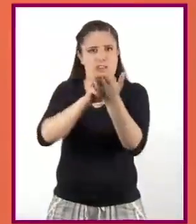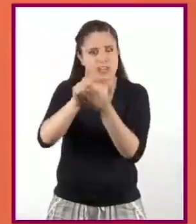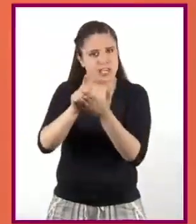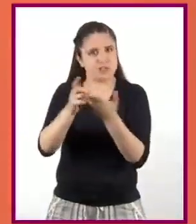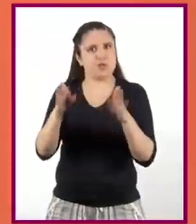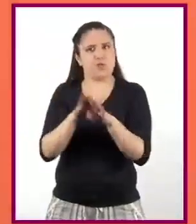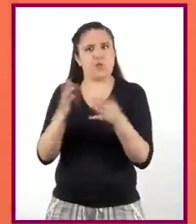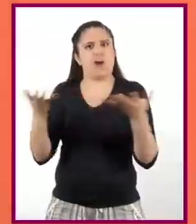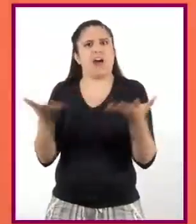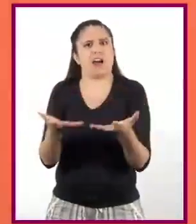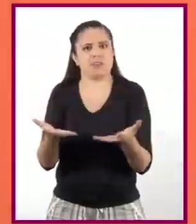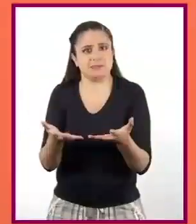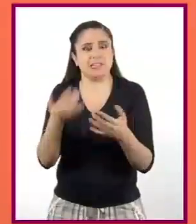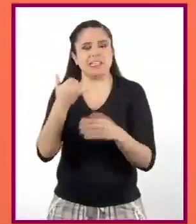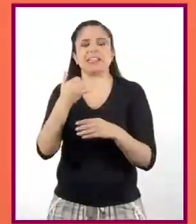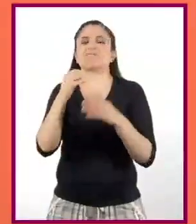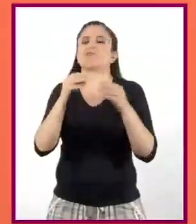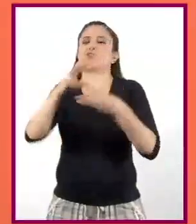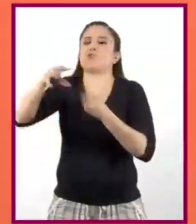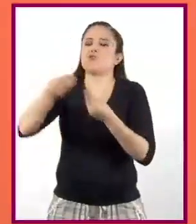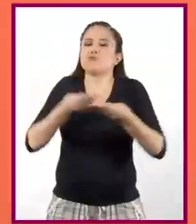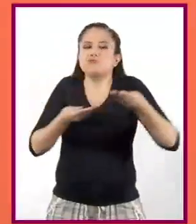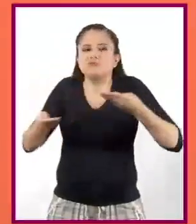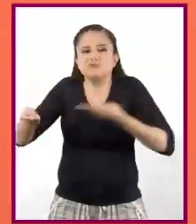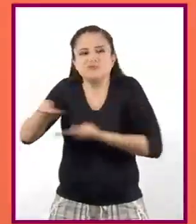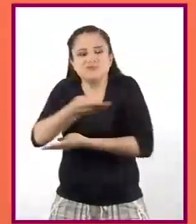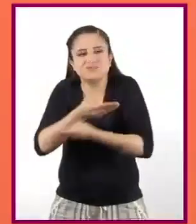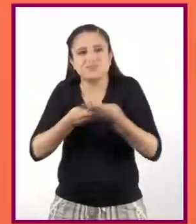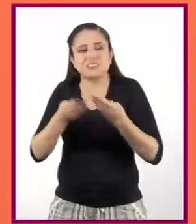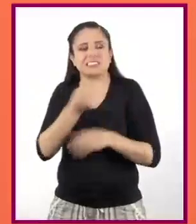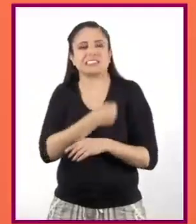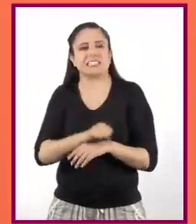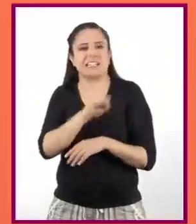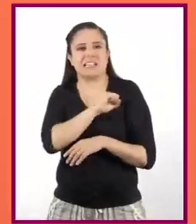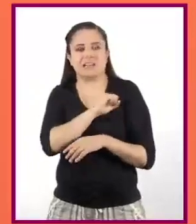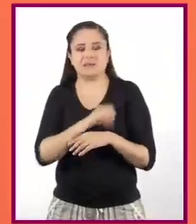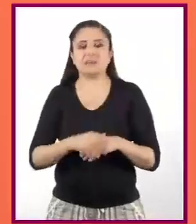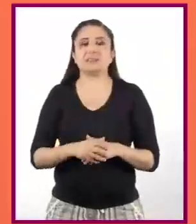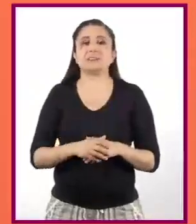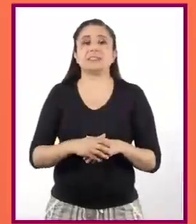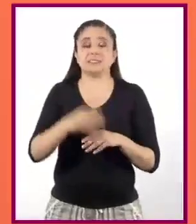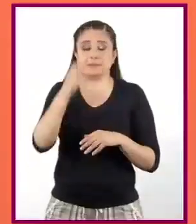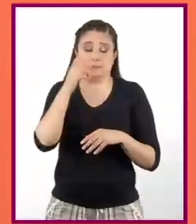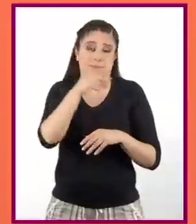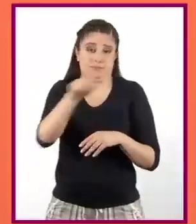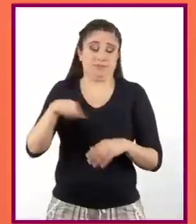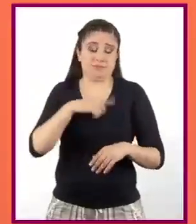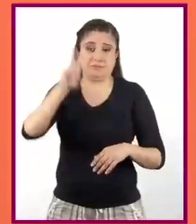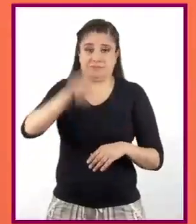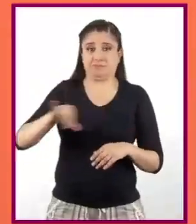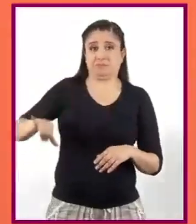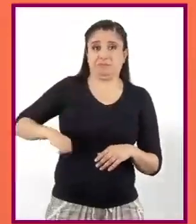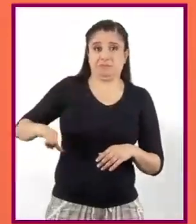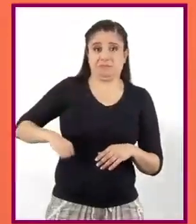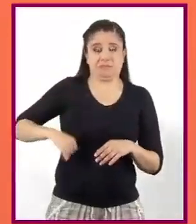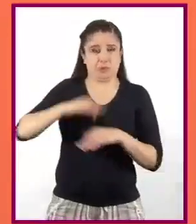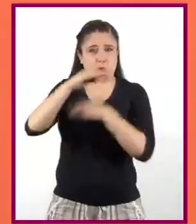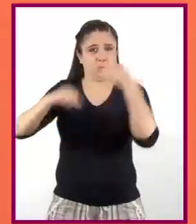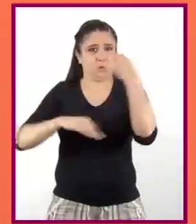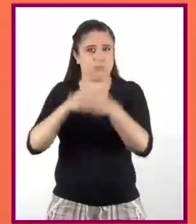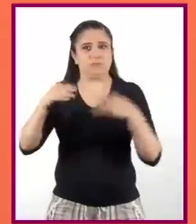sana convivencia. Esta sesión está centrada en un tema que nos interesa a todas y a